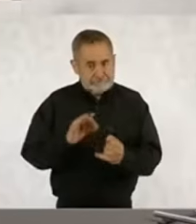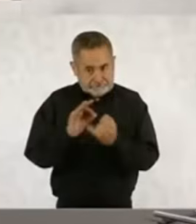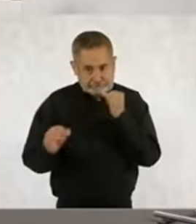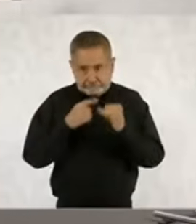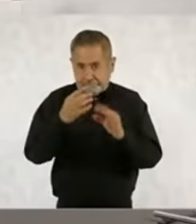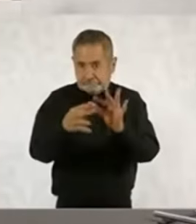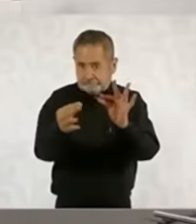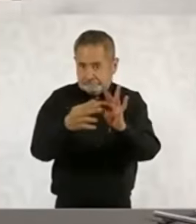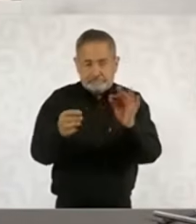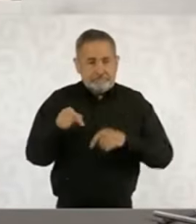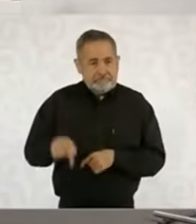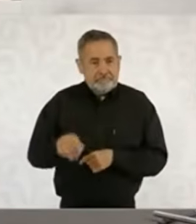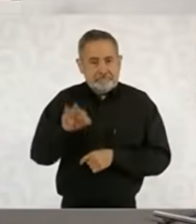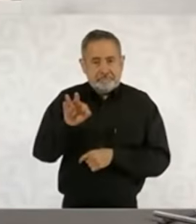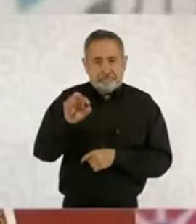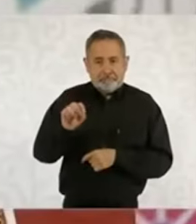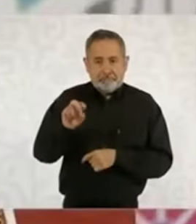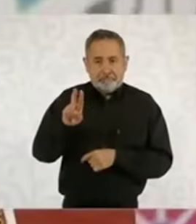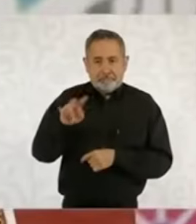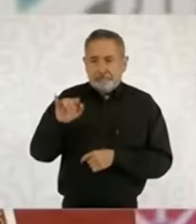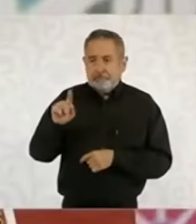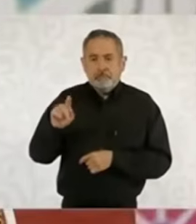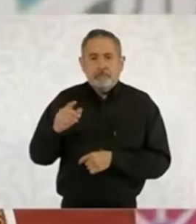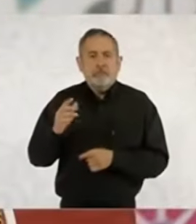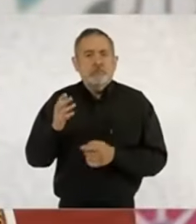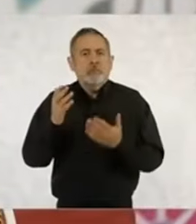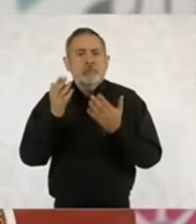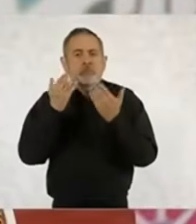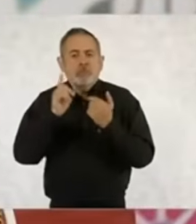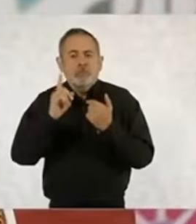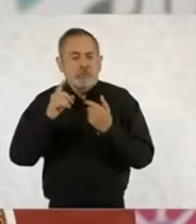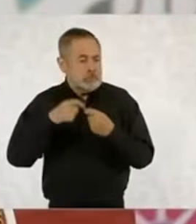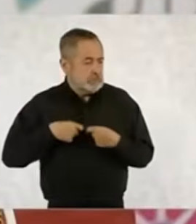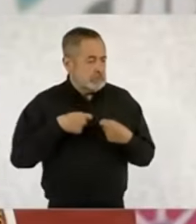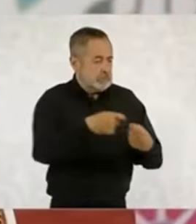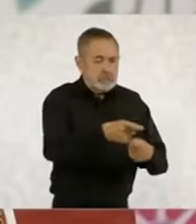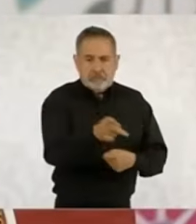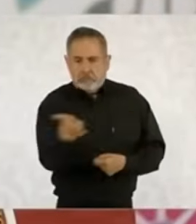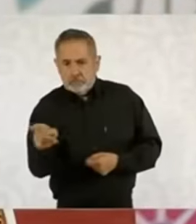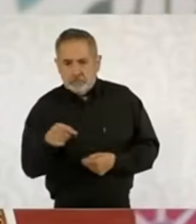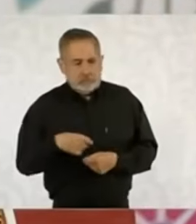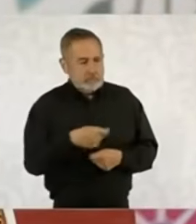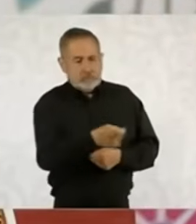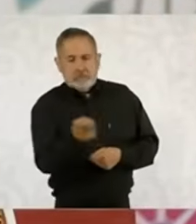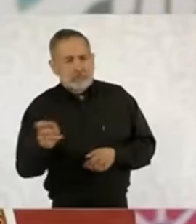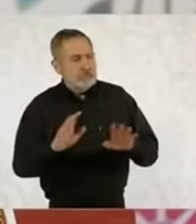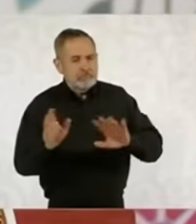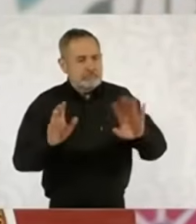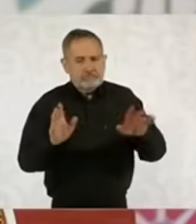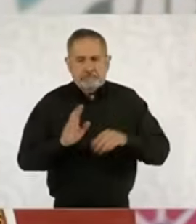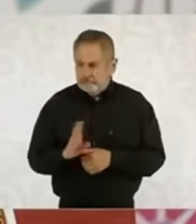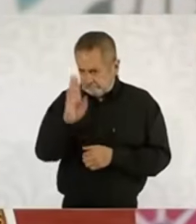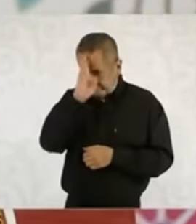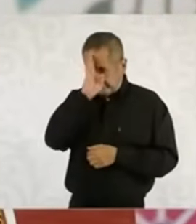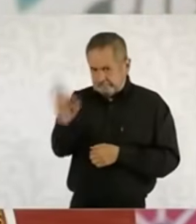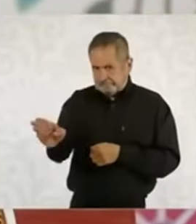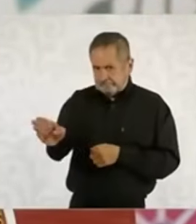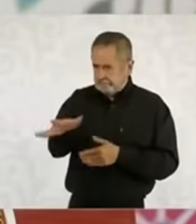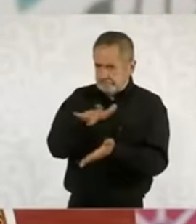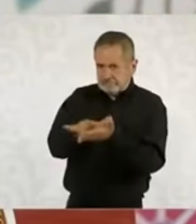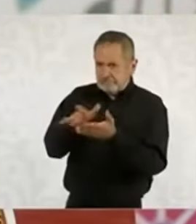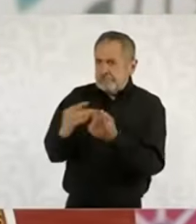el Foviste no tenemos intermediarios, todos los servicios, todos los créditos que se obtienen y el programa de apoyos